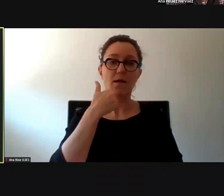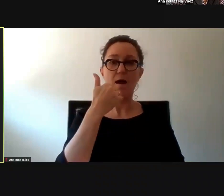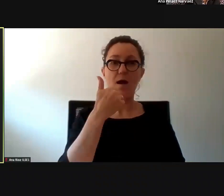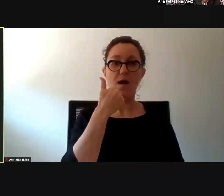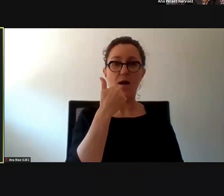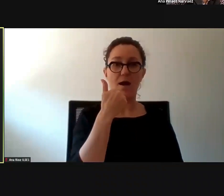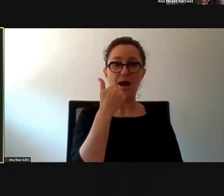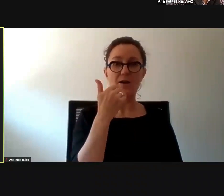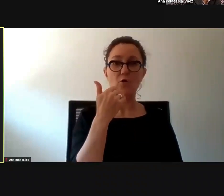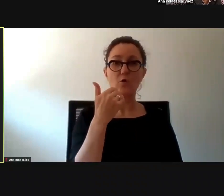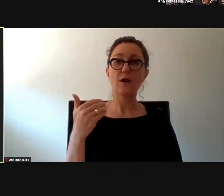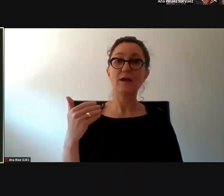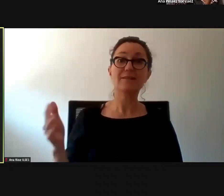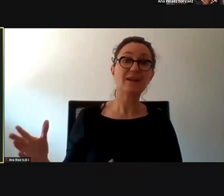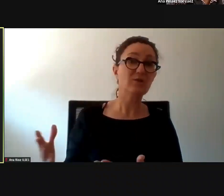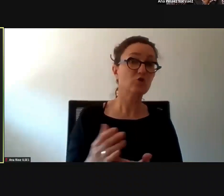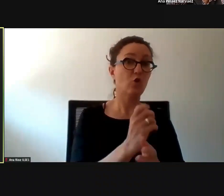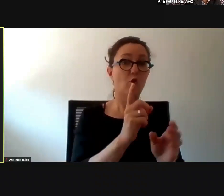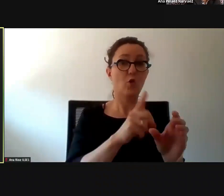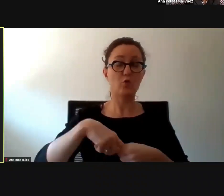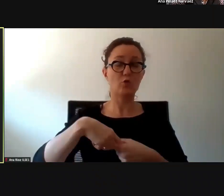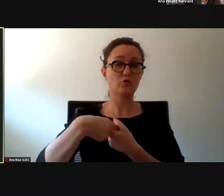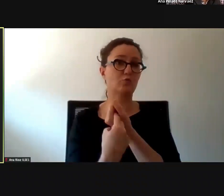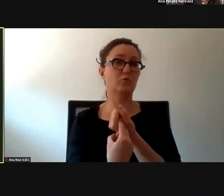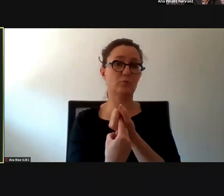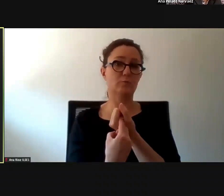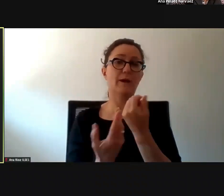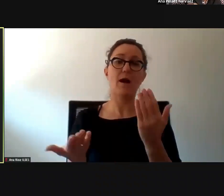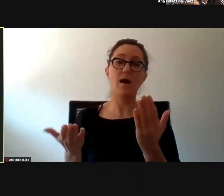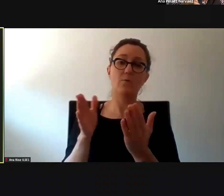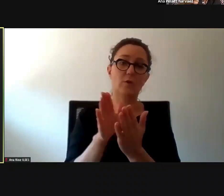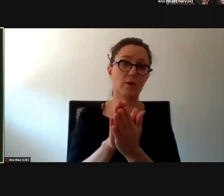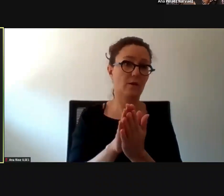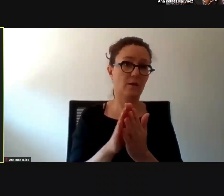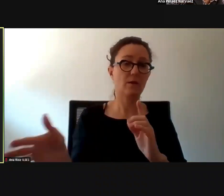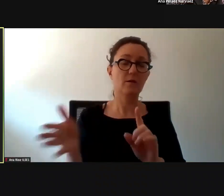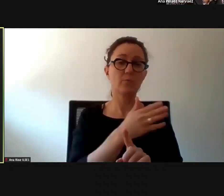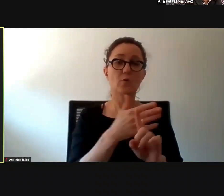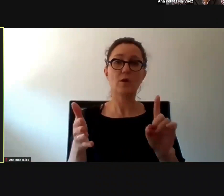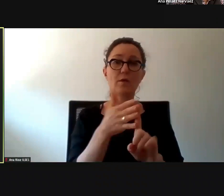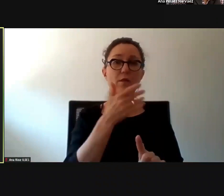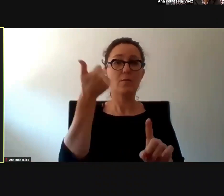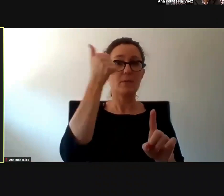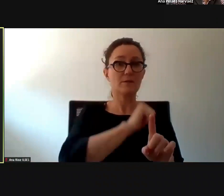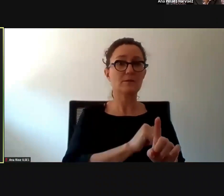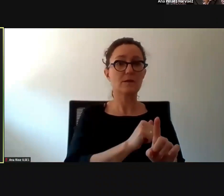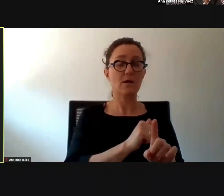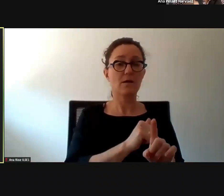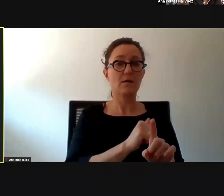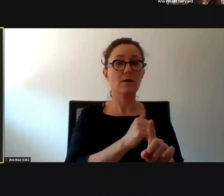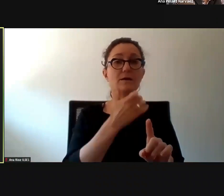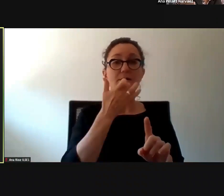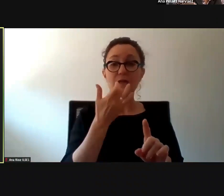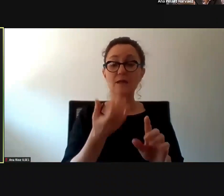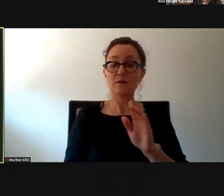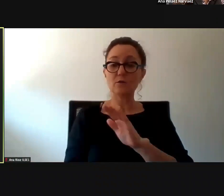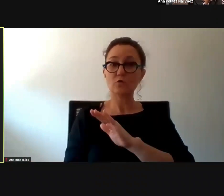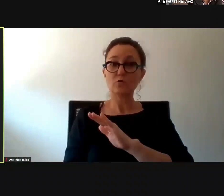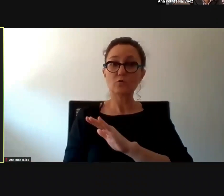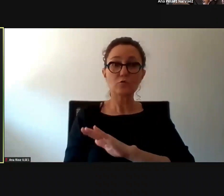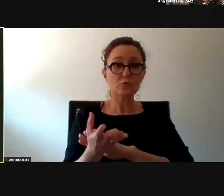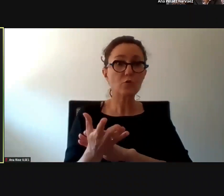que es el abordaje de la violencia machista, para saber cómo hay que proceder en el caso